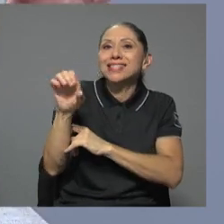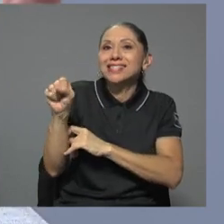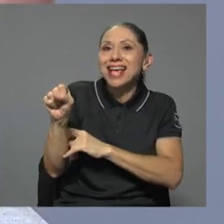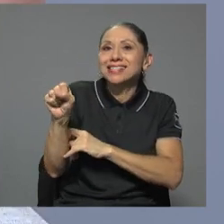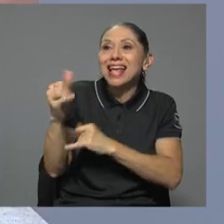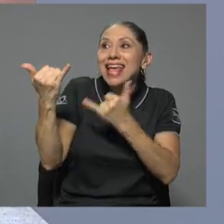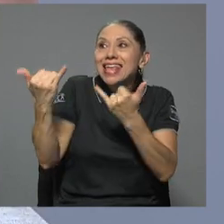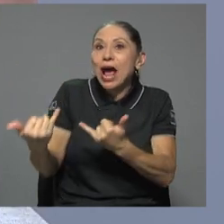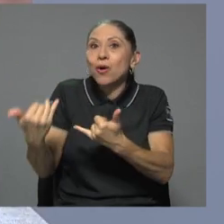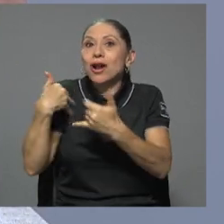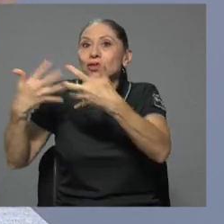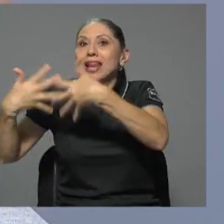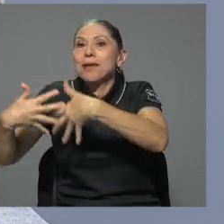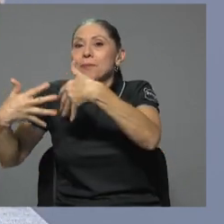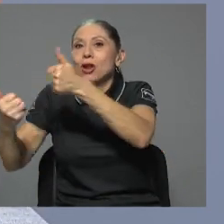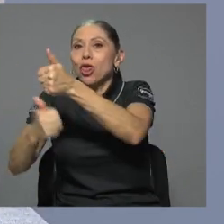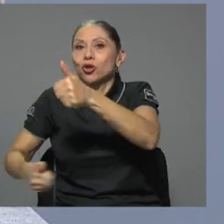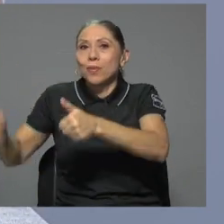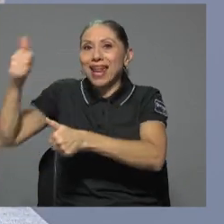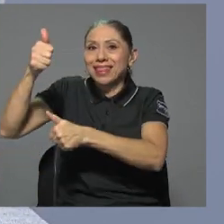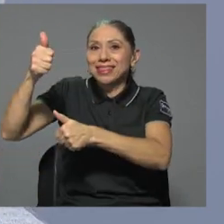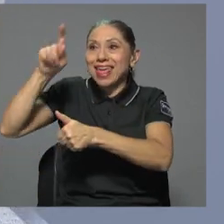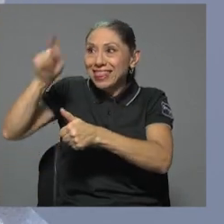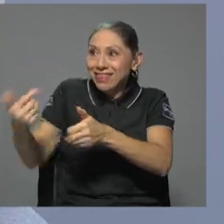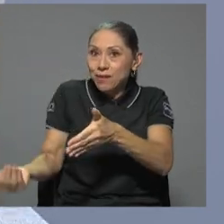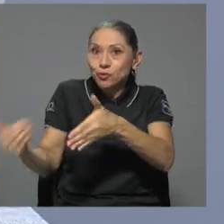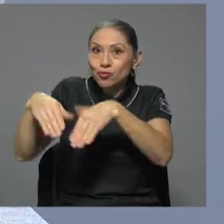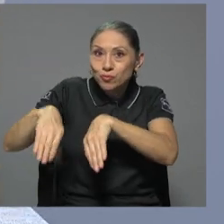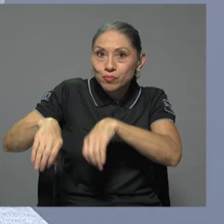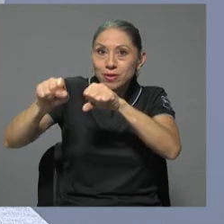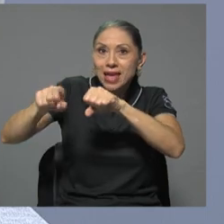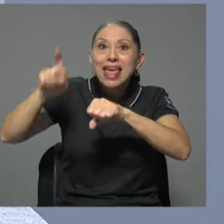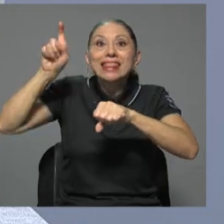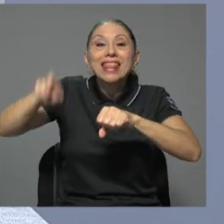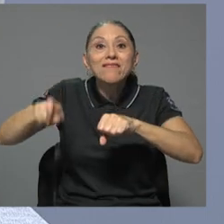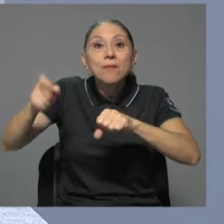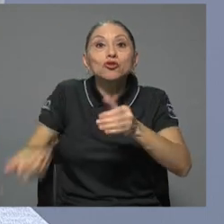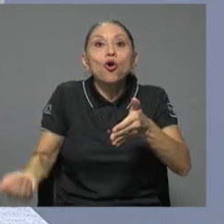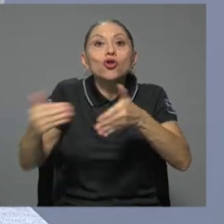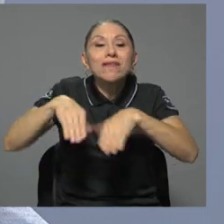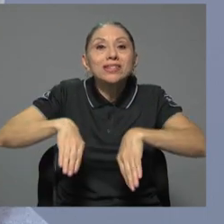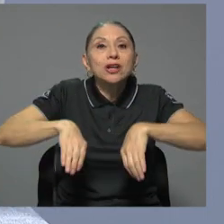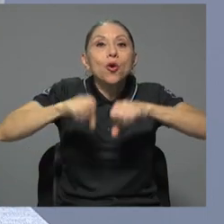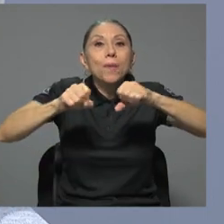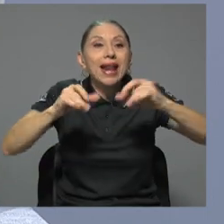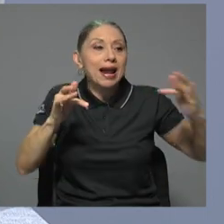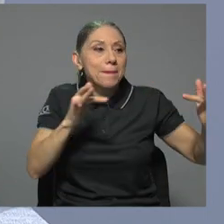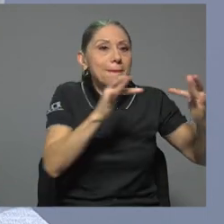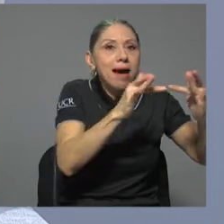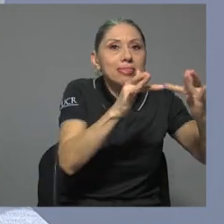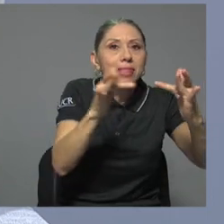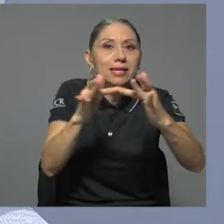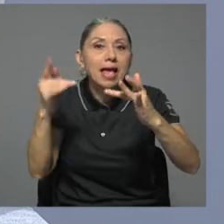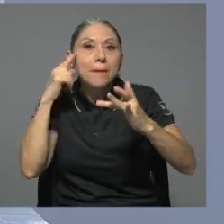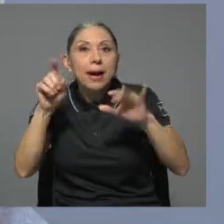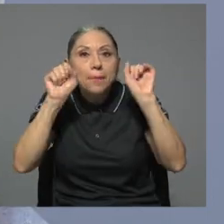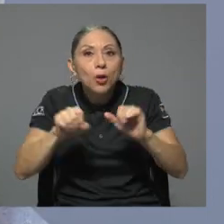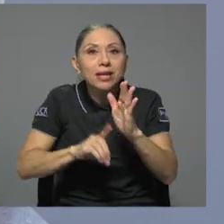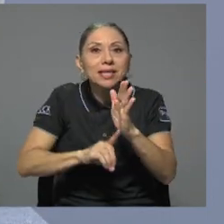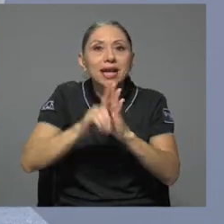tenemos que recuperar frecuencias las bandas necesarios para llevar adelante el desarrollo de la tecnología 5g